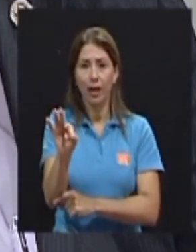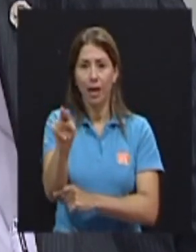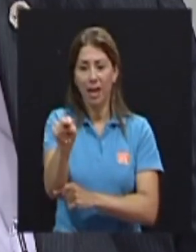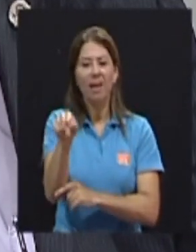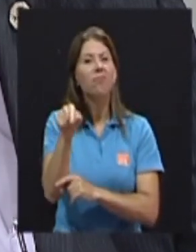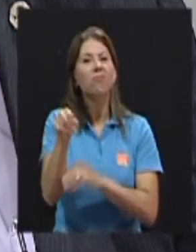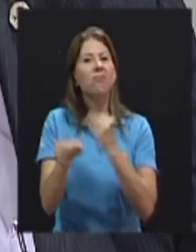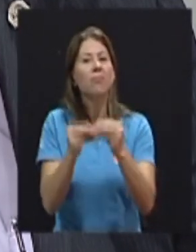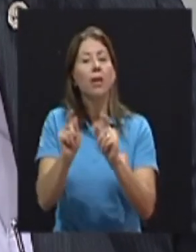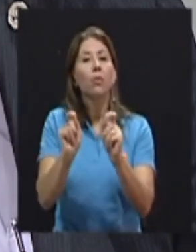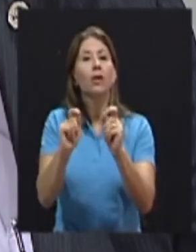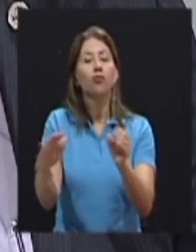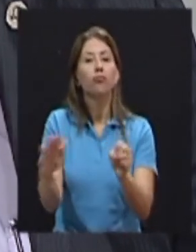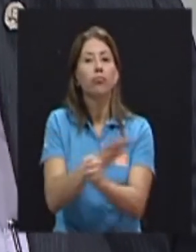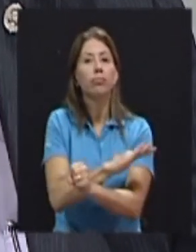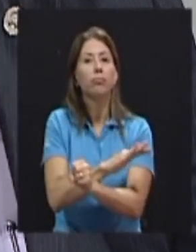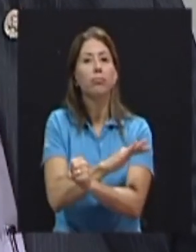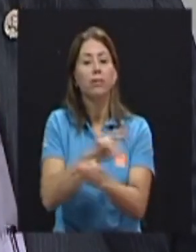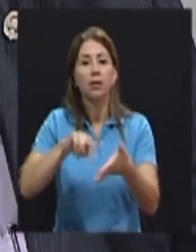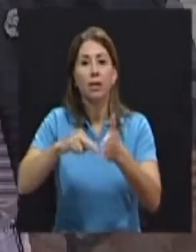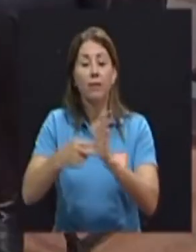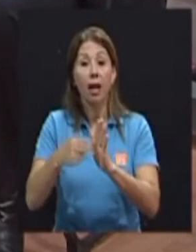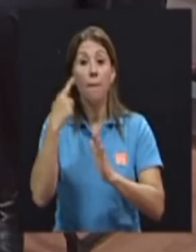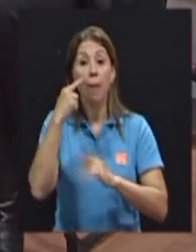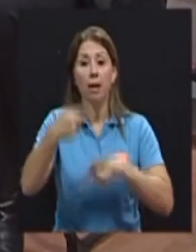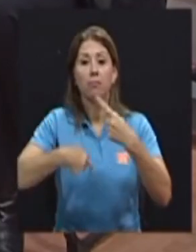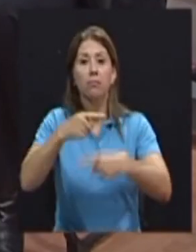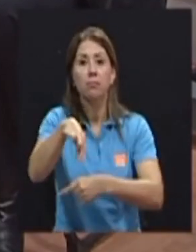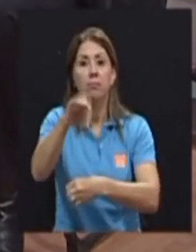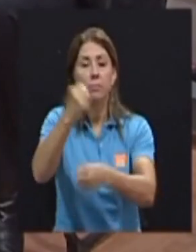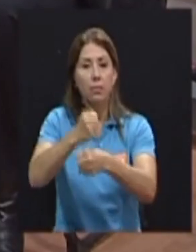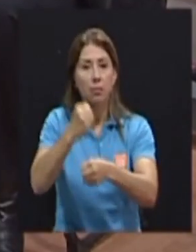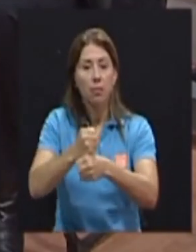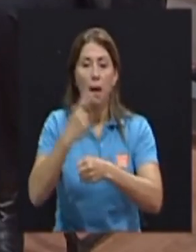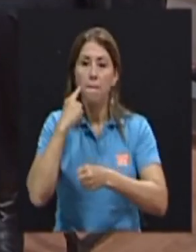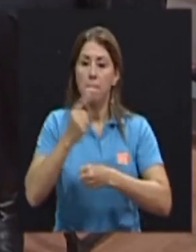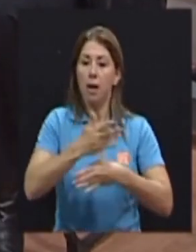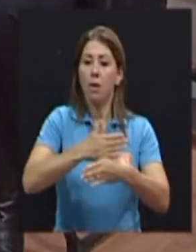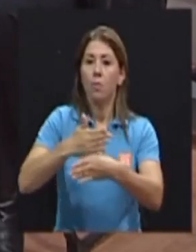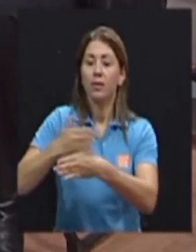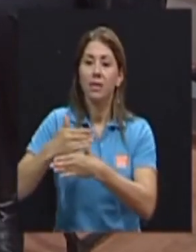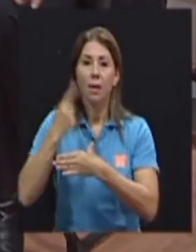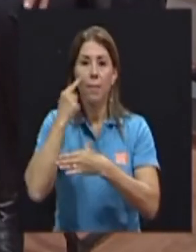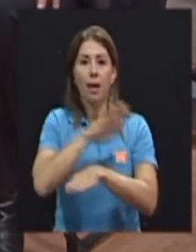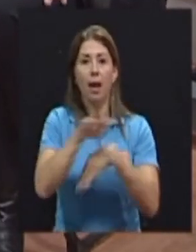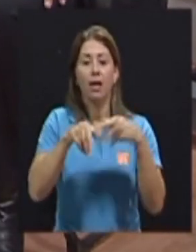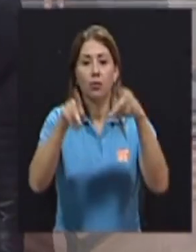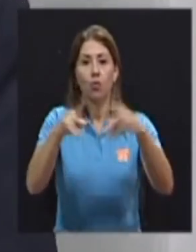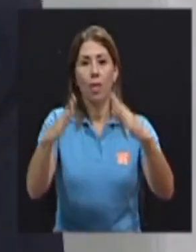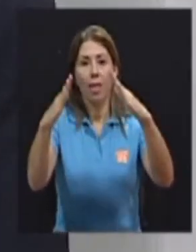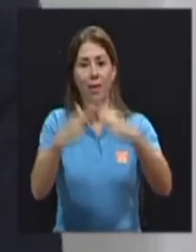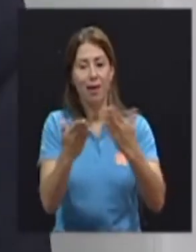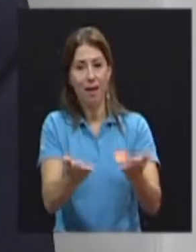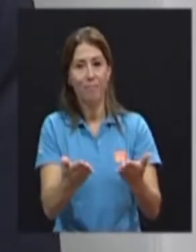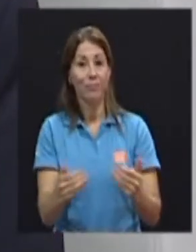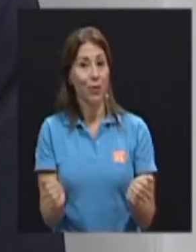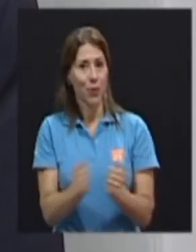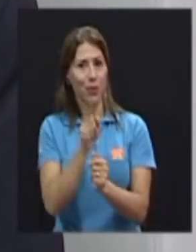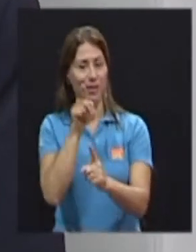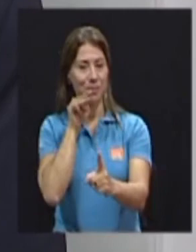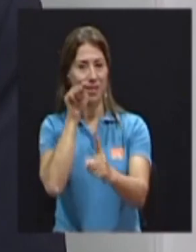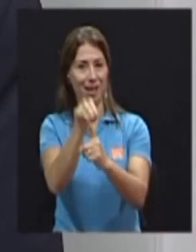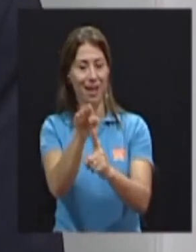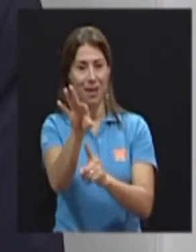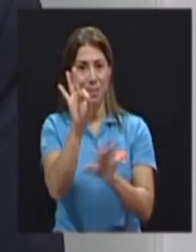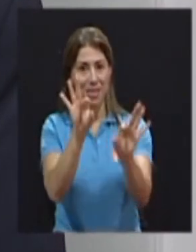una educación integral, es decir, es una educación para el trabajo, para la convivencia y para la ciudadanía. Con ese mensaje invitamos a las amigas y